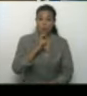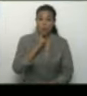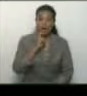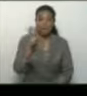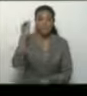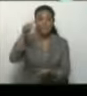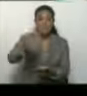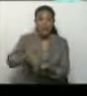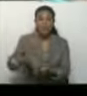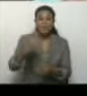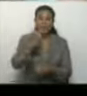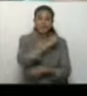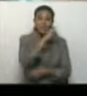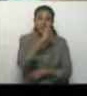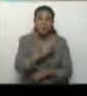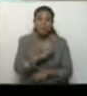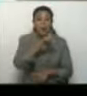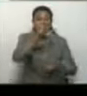Zulia.